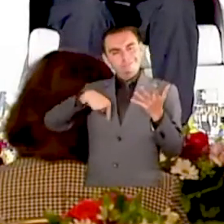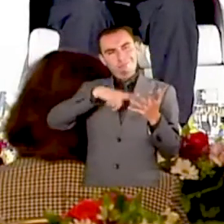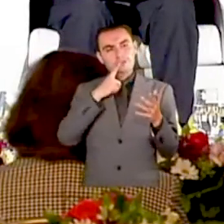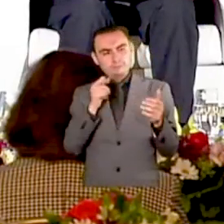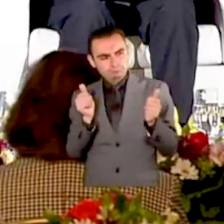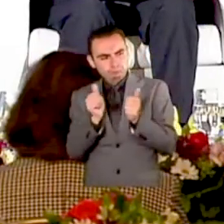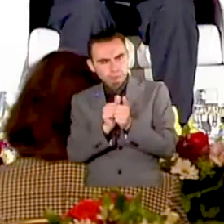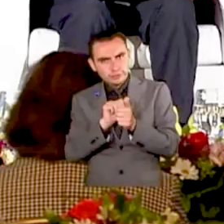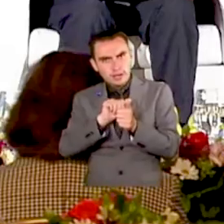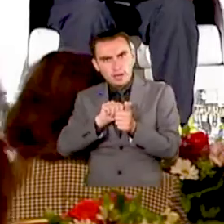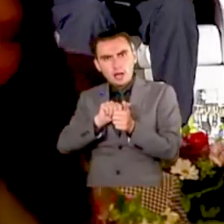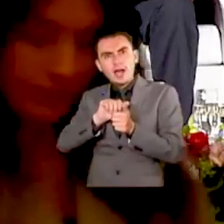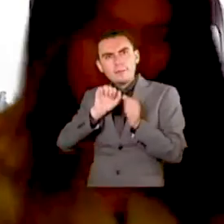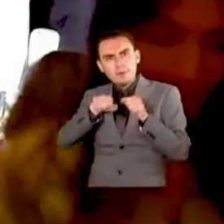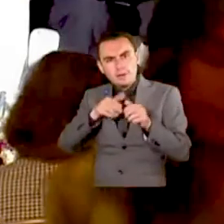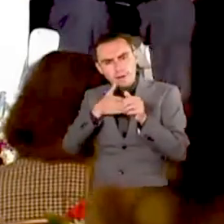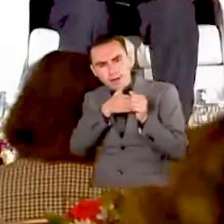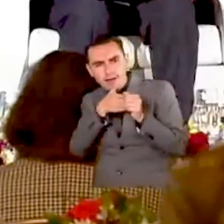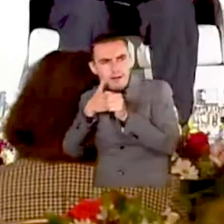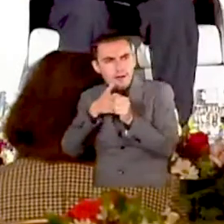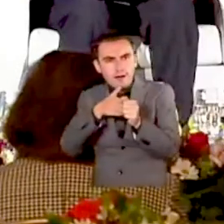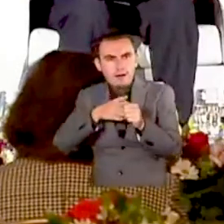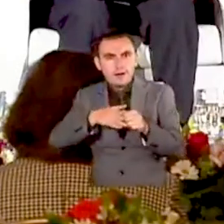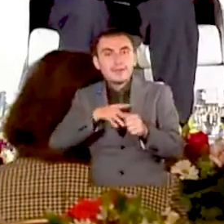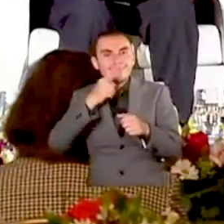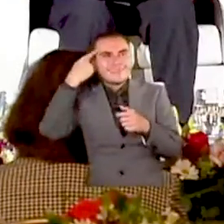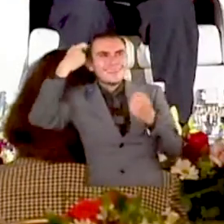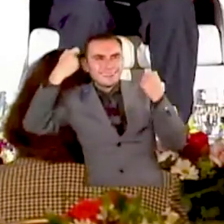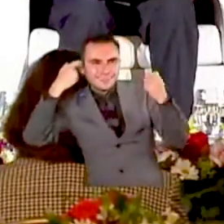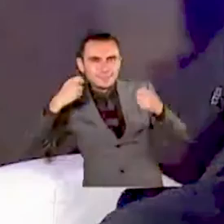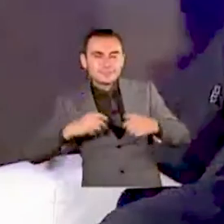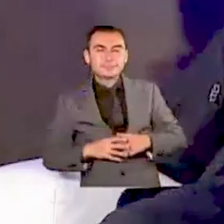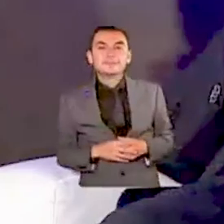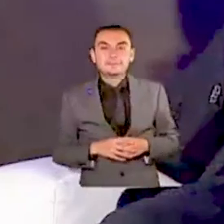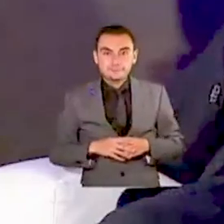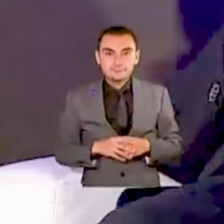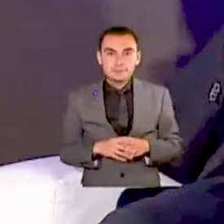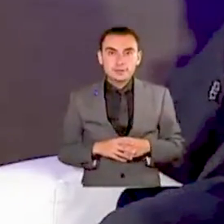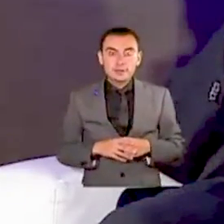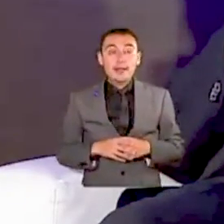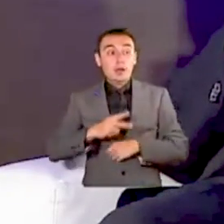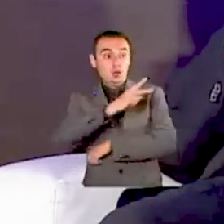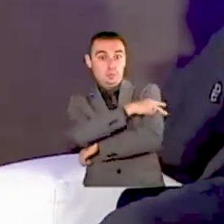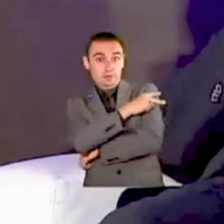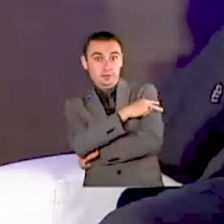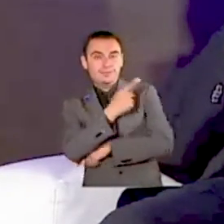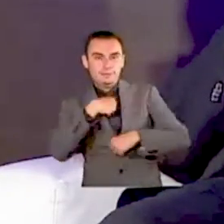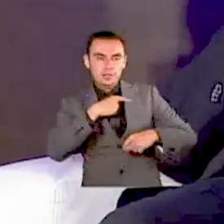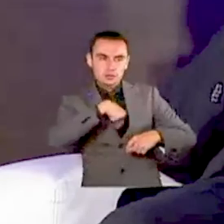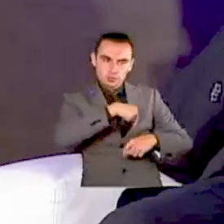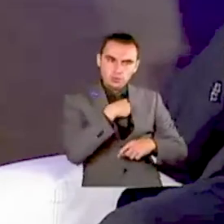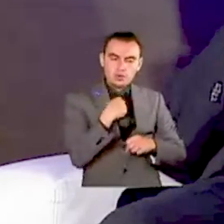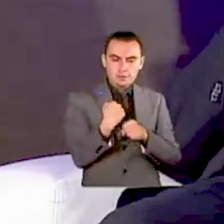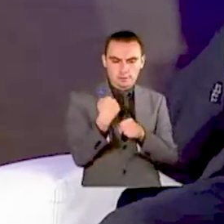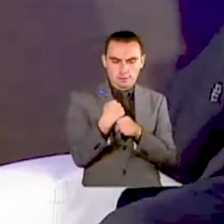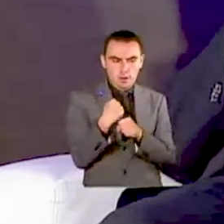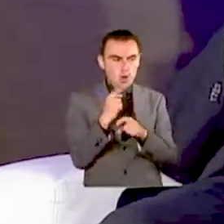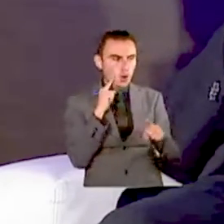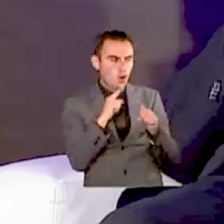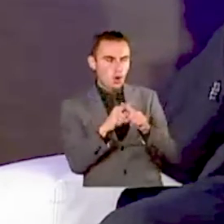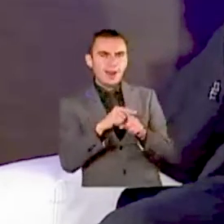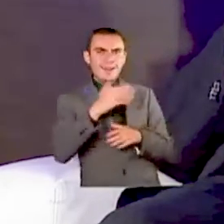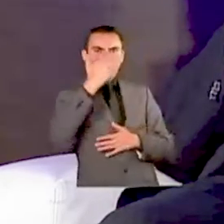representa algunas dificultades, pero también muchísimos retos y desafíos. Con los personeros estamos trabajando y ampliando el espectro del